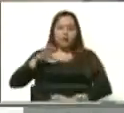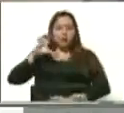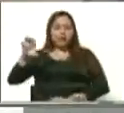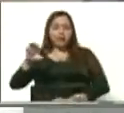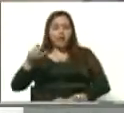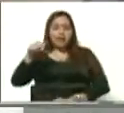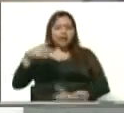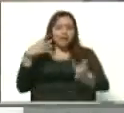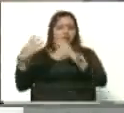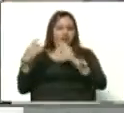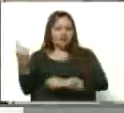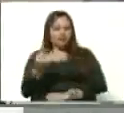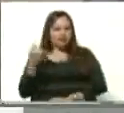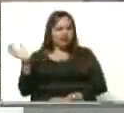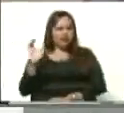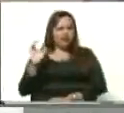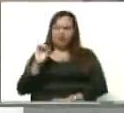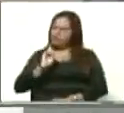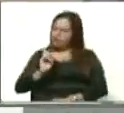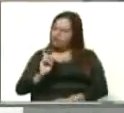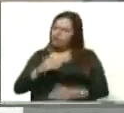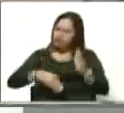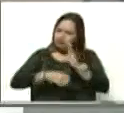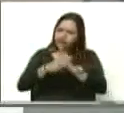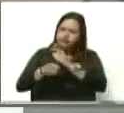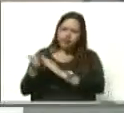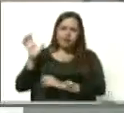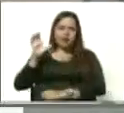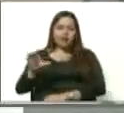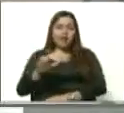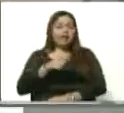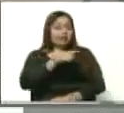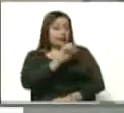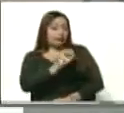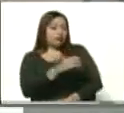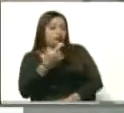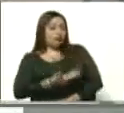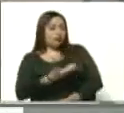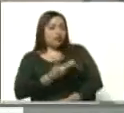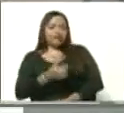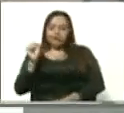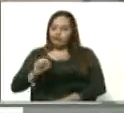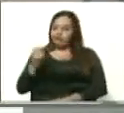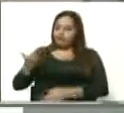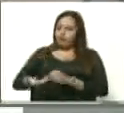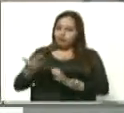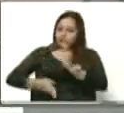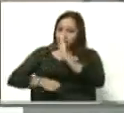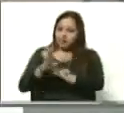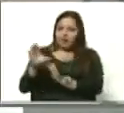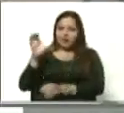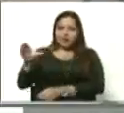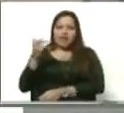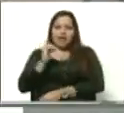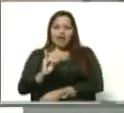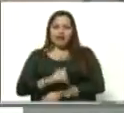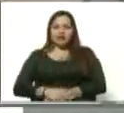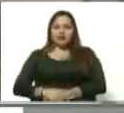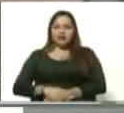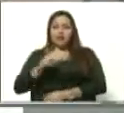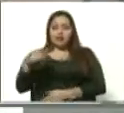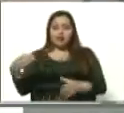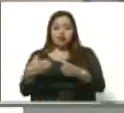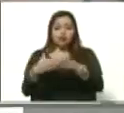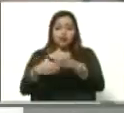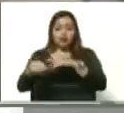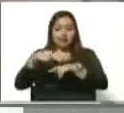solo se queda en Caracas, vamos a recorrer el país. Muy, muy, muy importante recorrer nuestro país. Tenemos también el eje infantil,